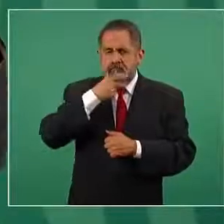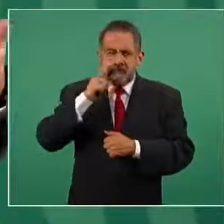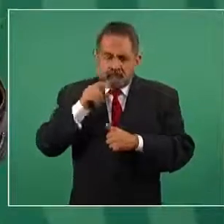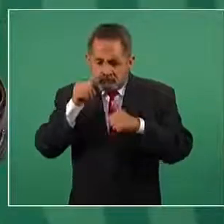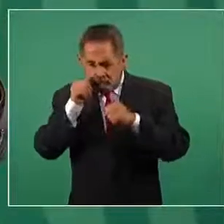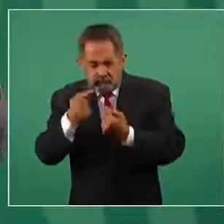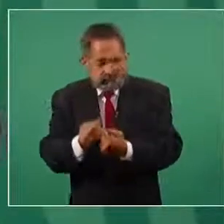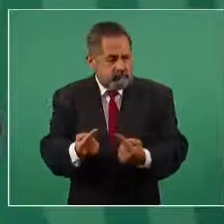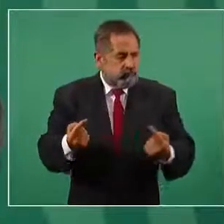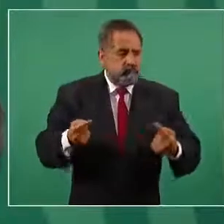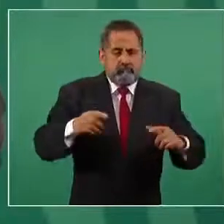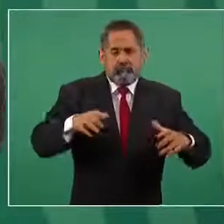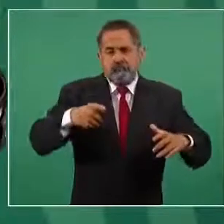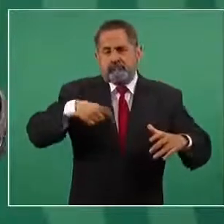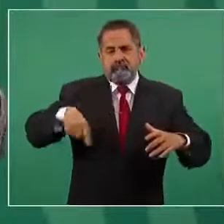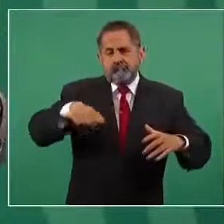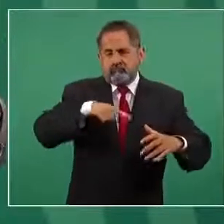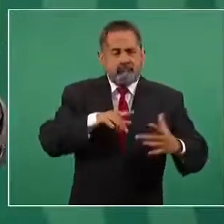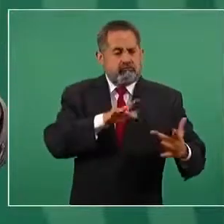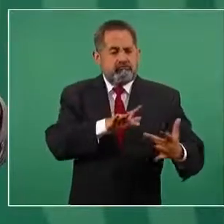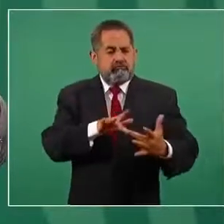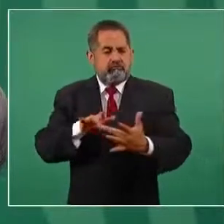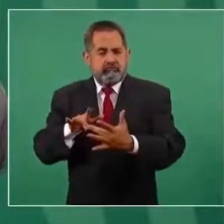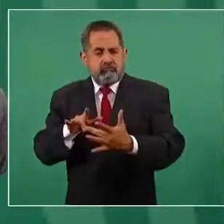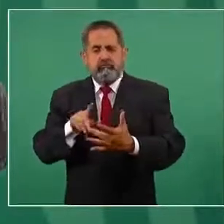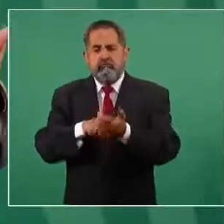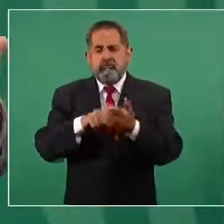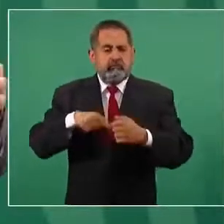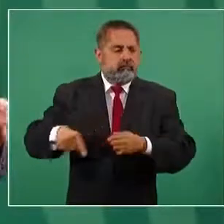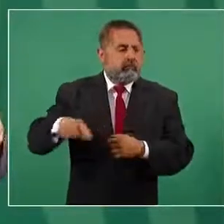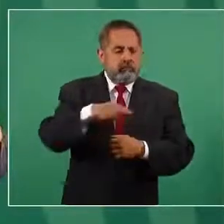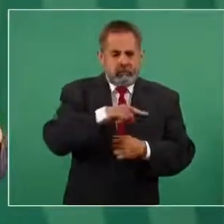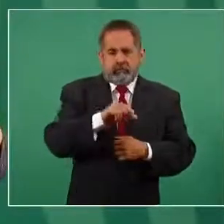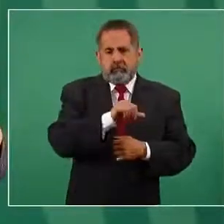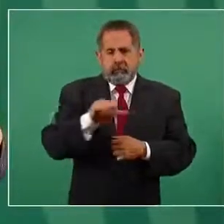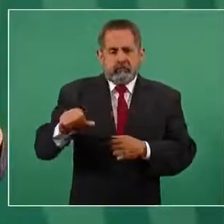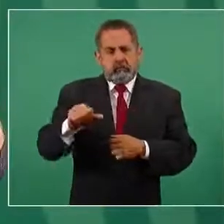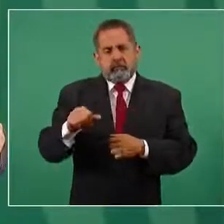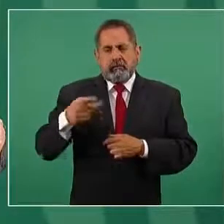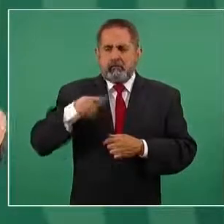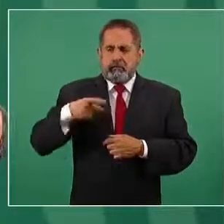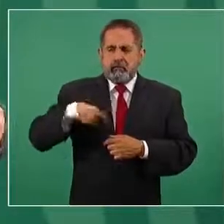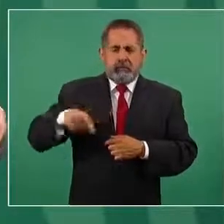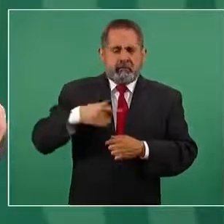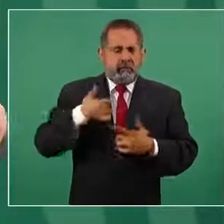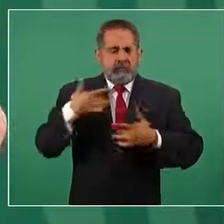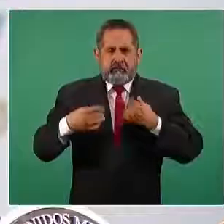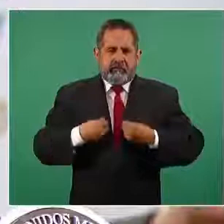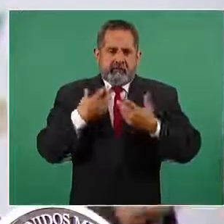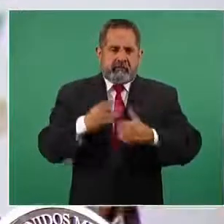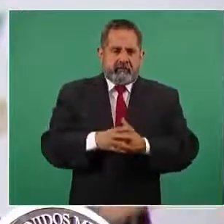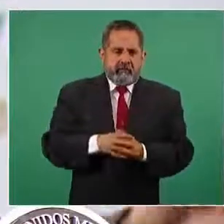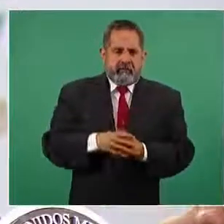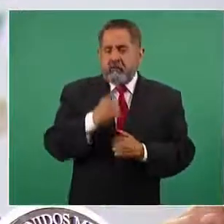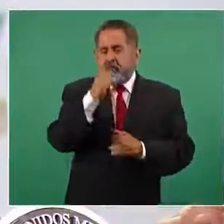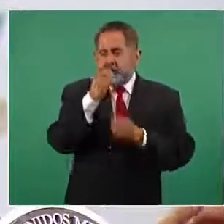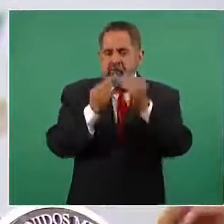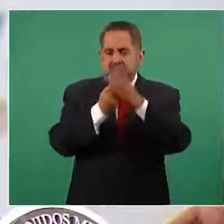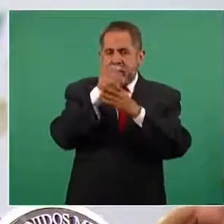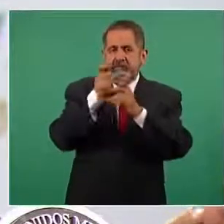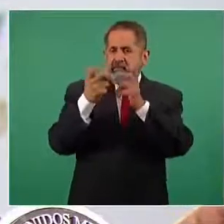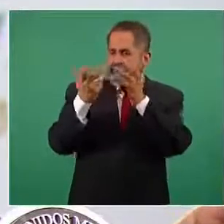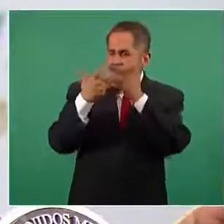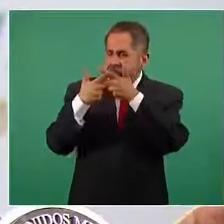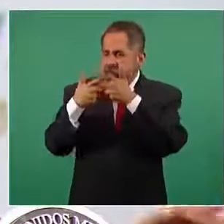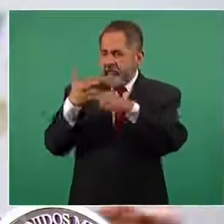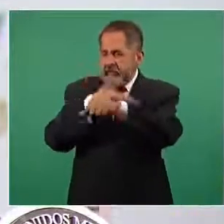que están atendiendo en la primera línea de contención respecto a los problemas emocionales. Lo que es novedoso es la articulación